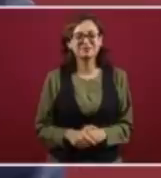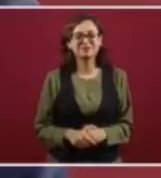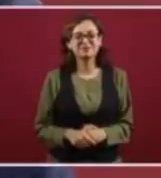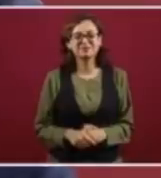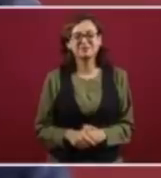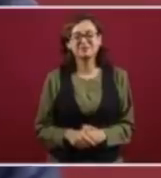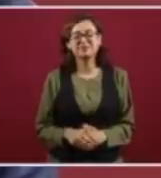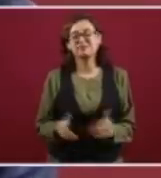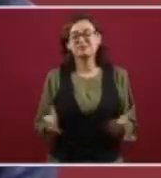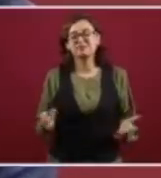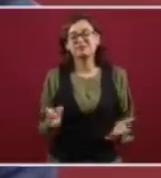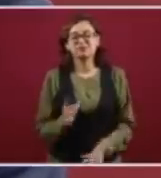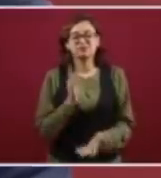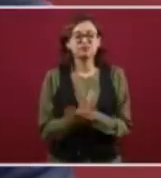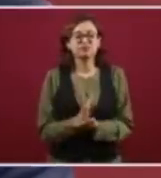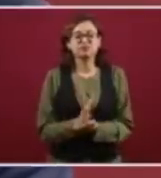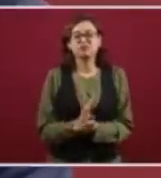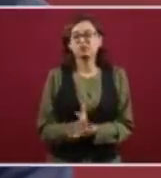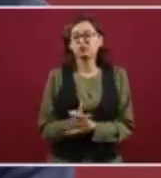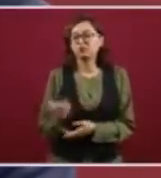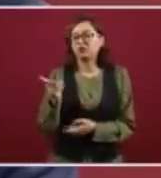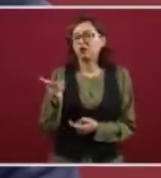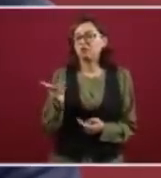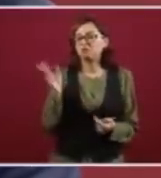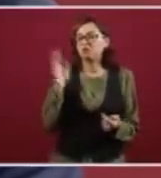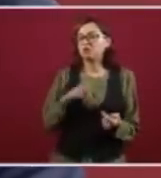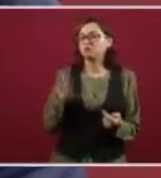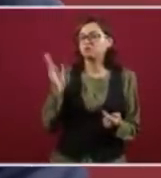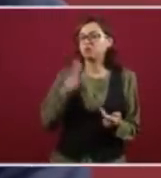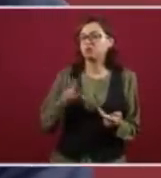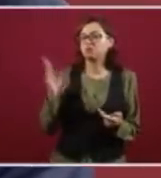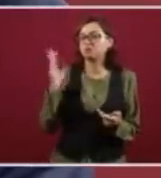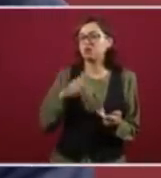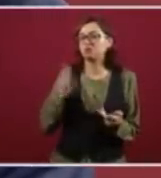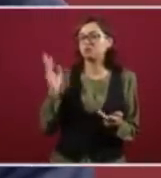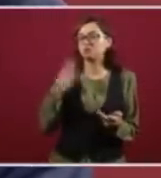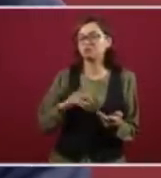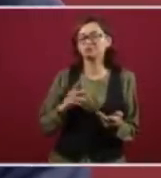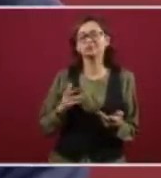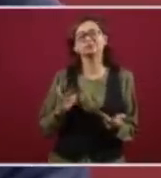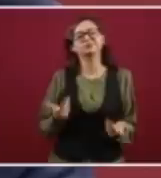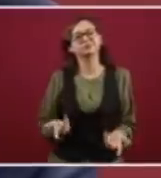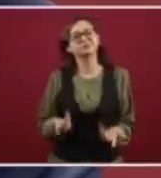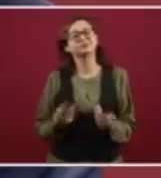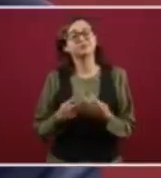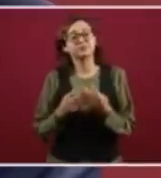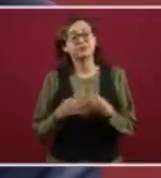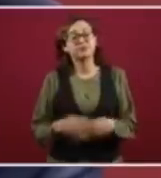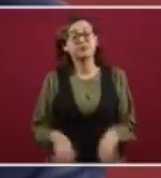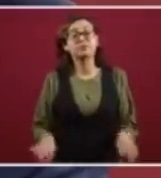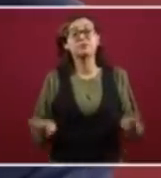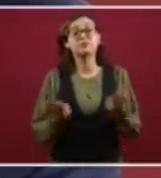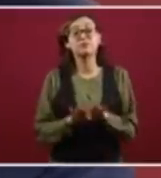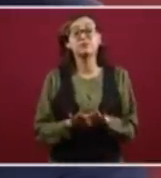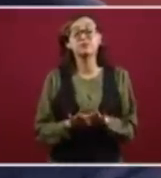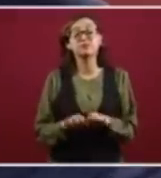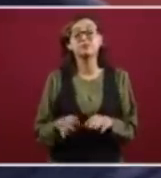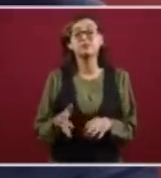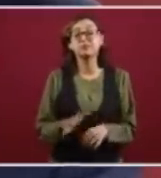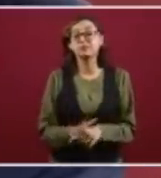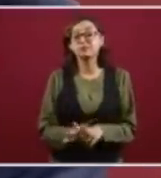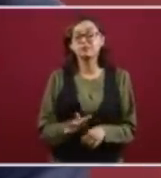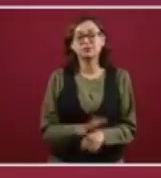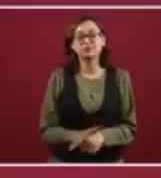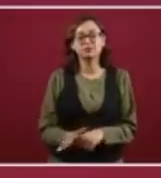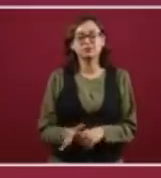estar nada más cuestionando, sino lo importante es